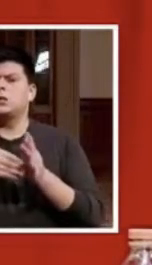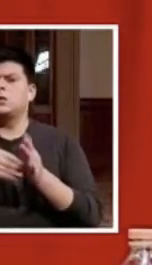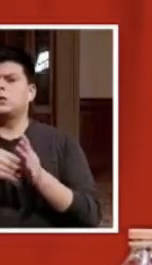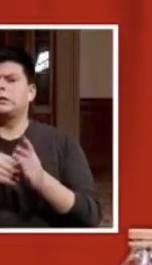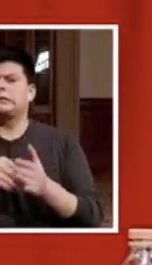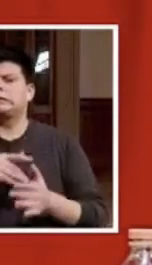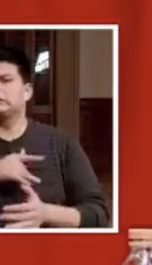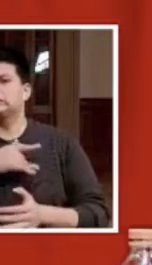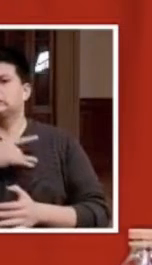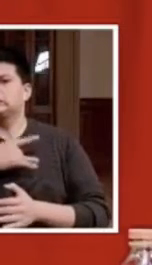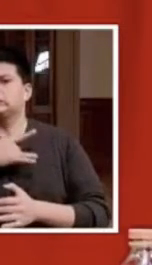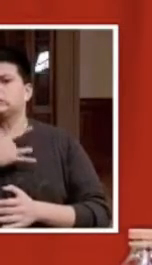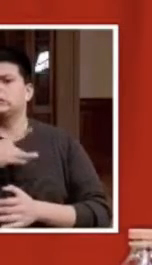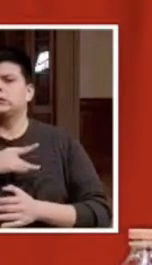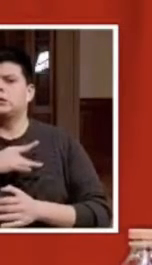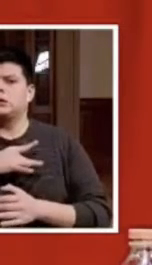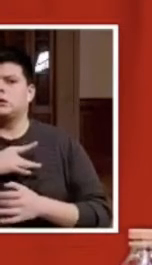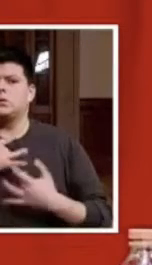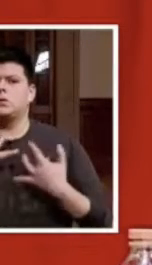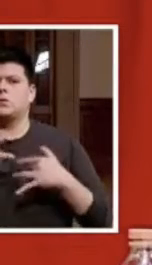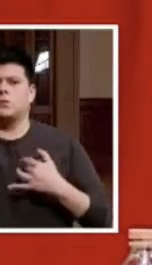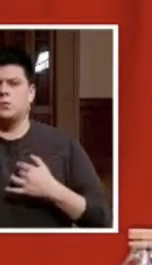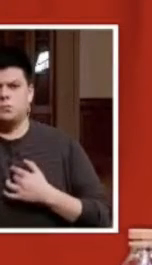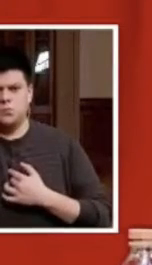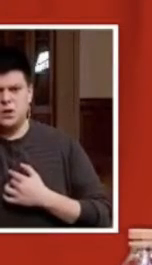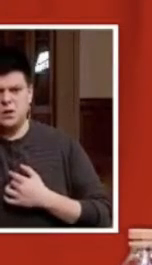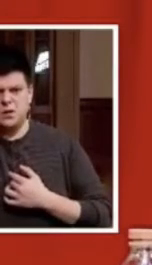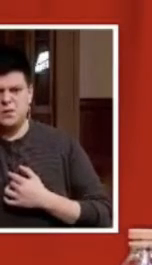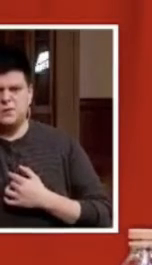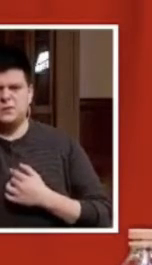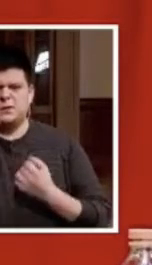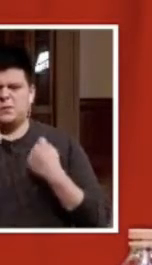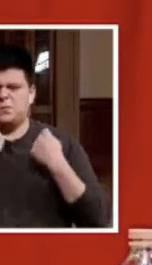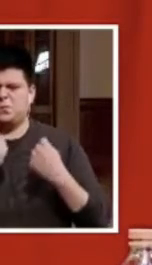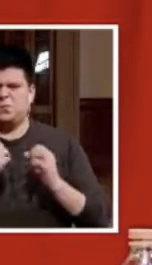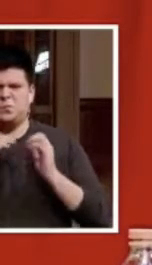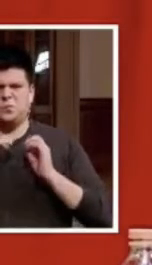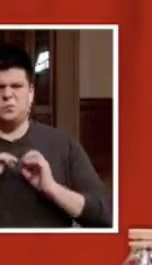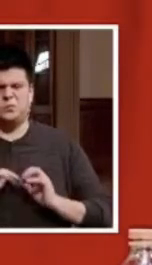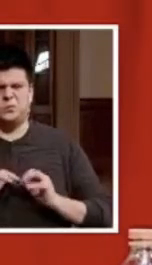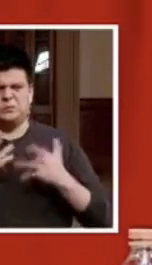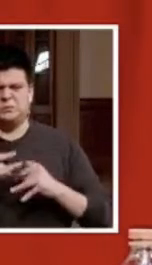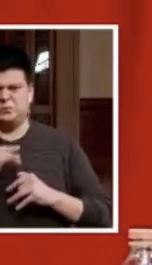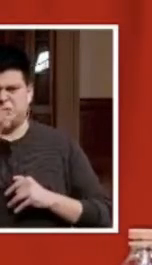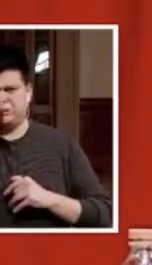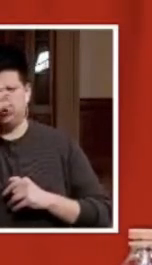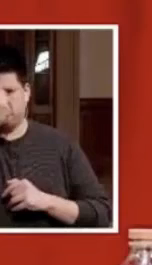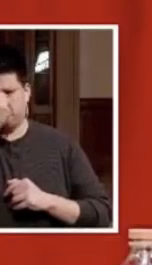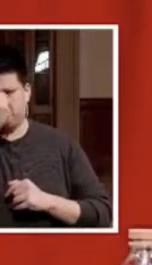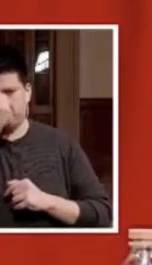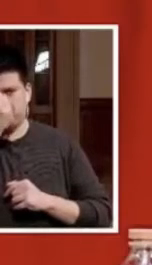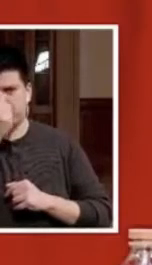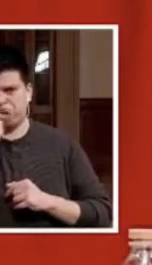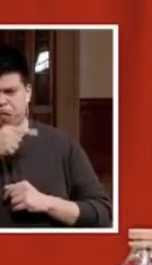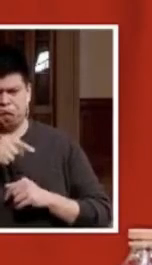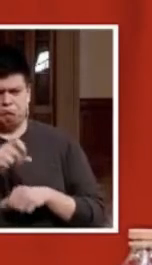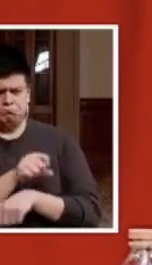algo de dolor de cabeza y dolor de músculos, algo de congestión nasal, pero muy, muy leve,